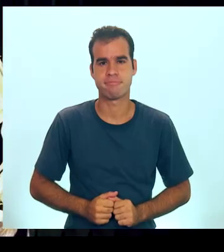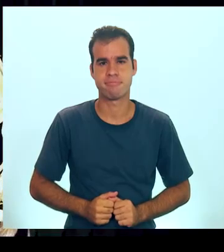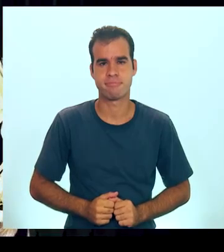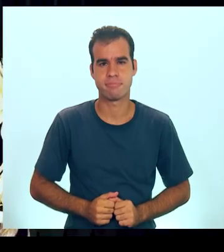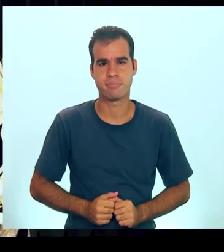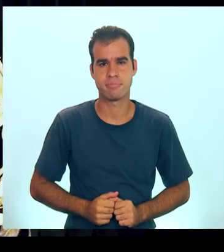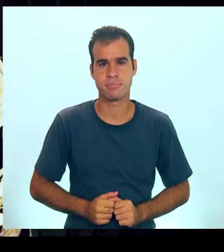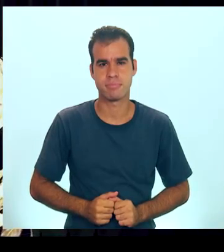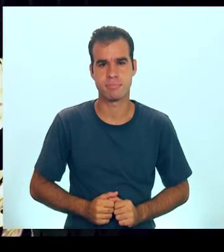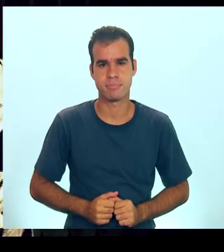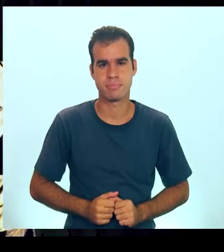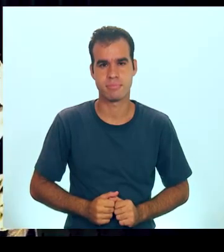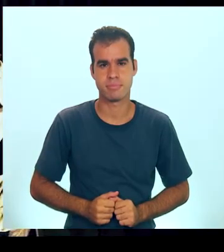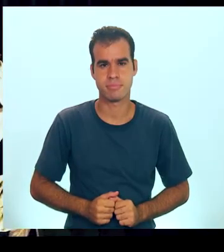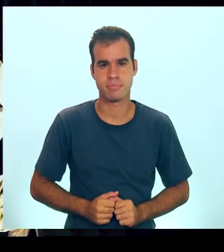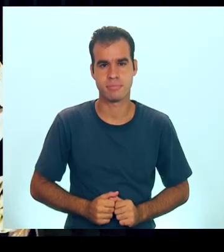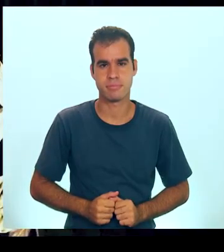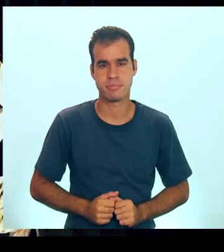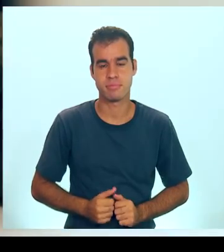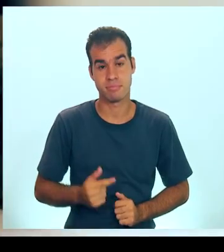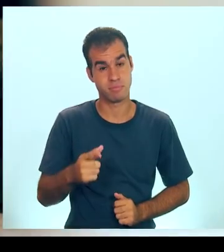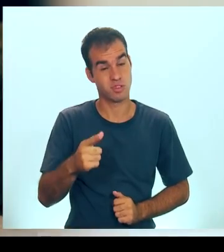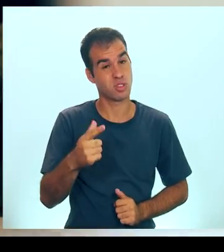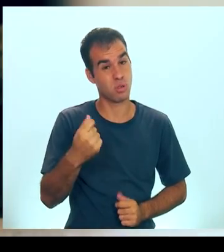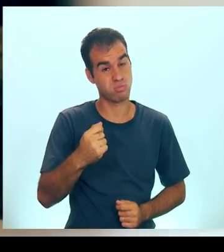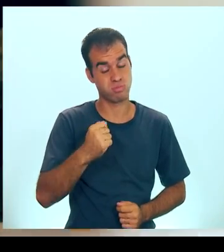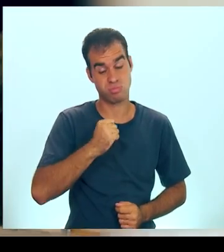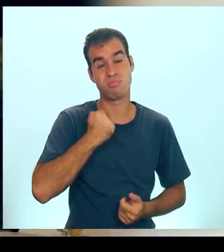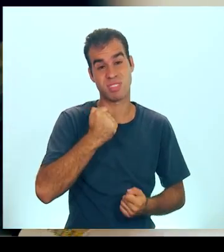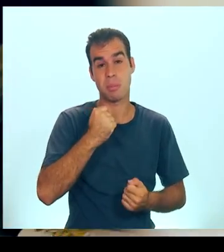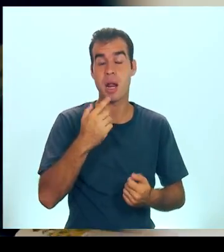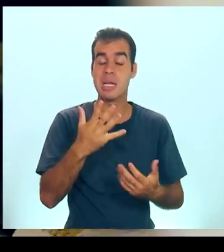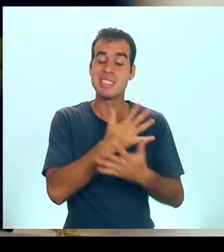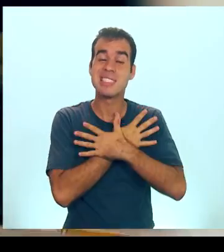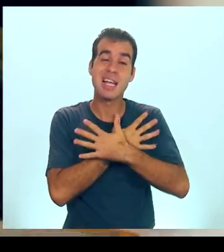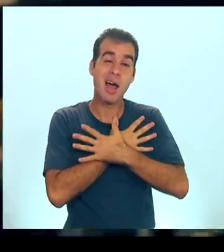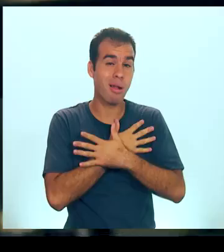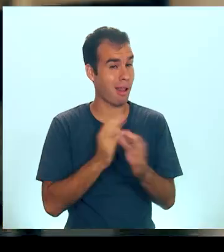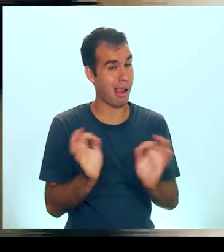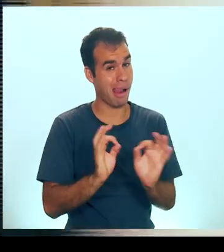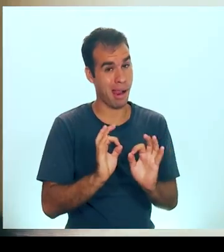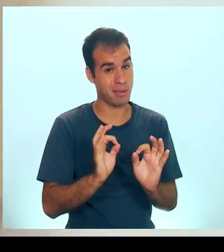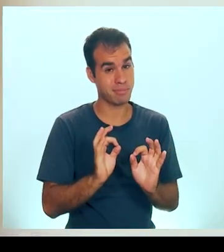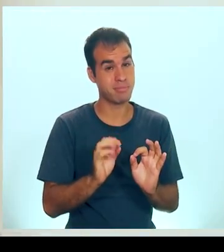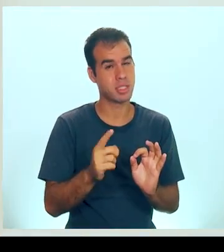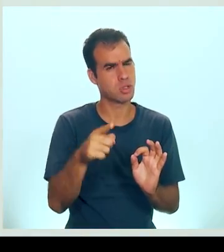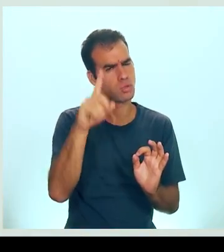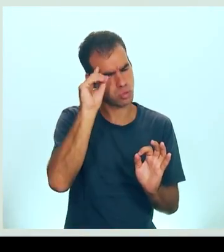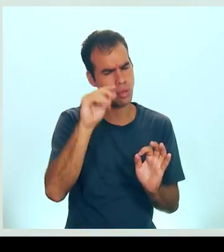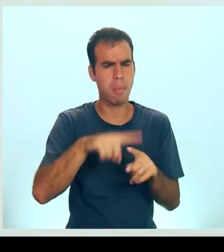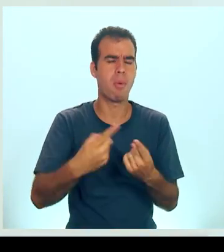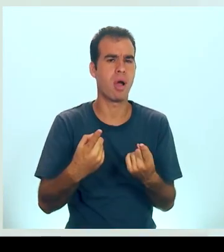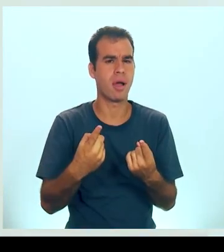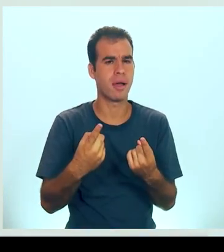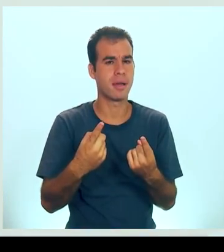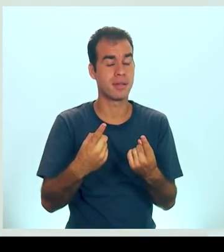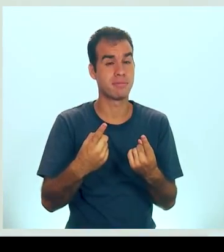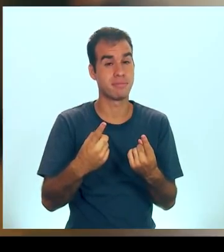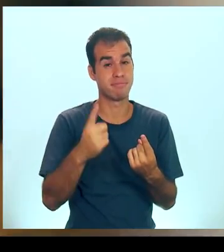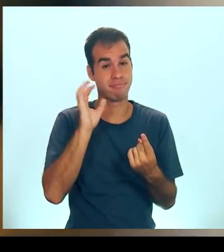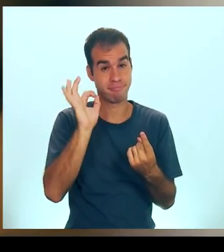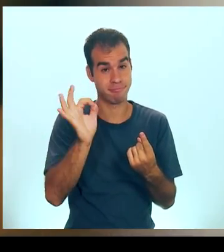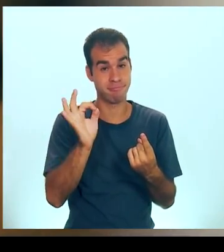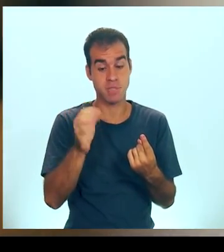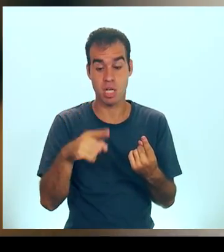con el codo. Tú bien sabes la razón. Es mi codo la ilusión de sentirte de algún modo. Cuando